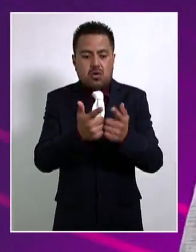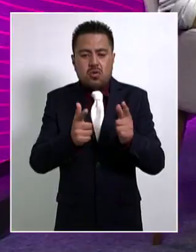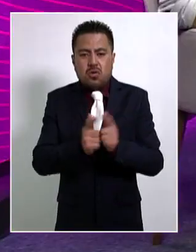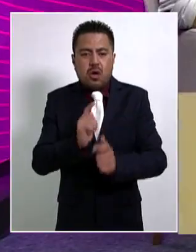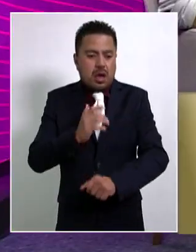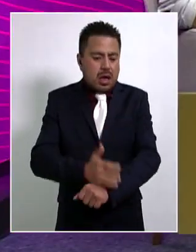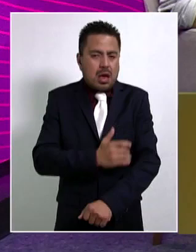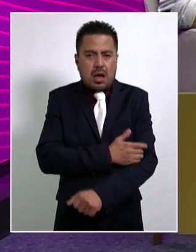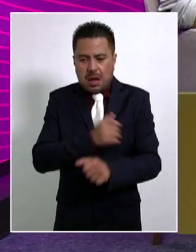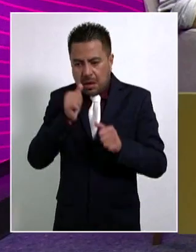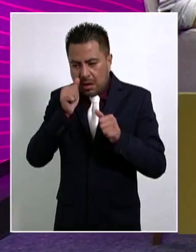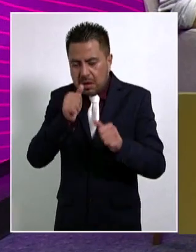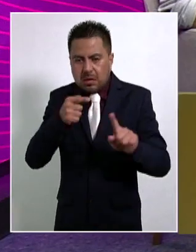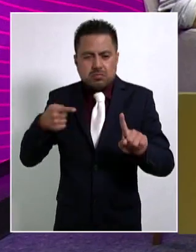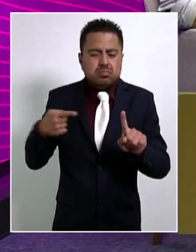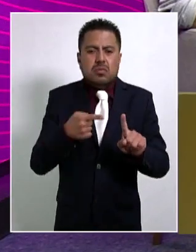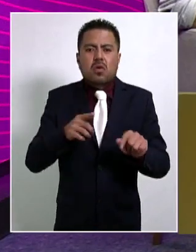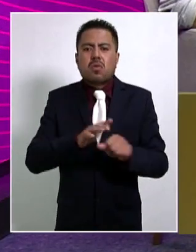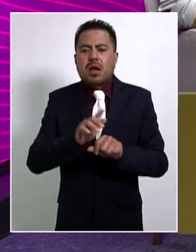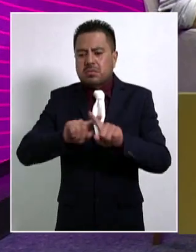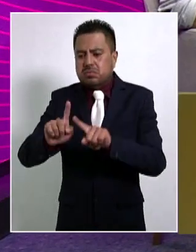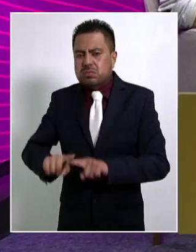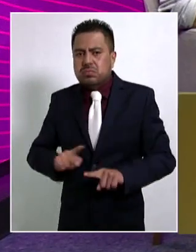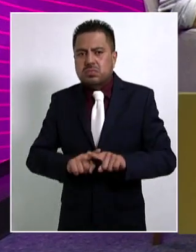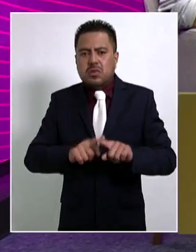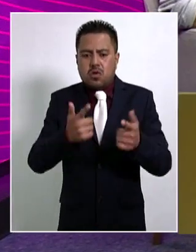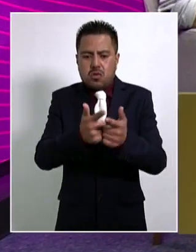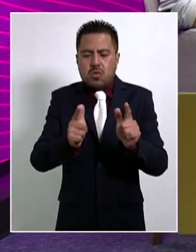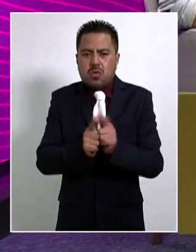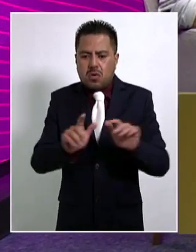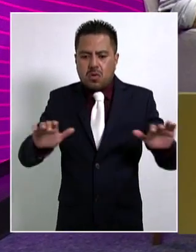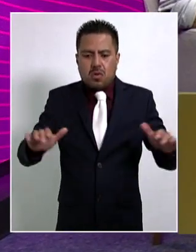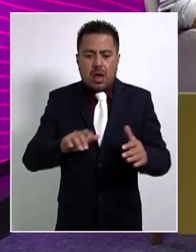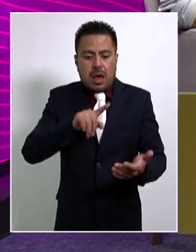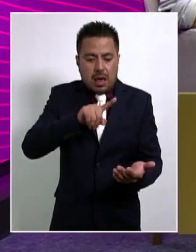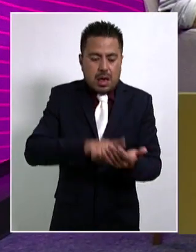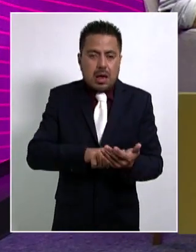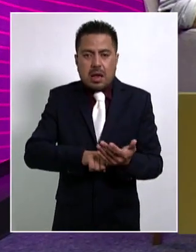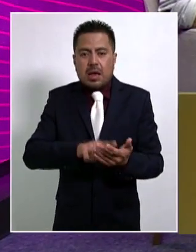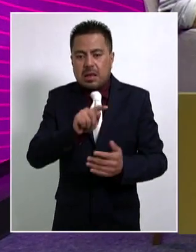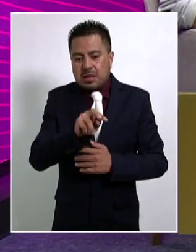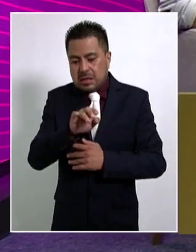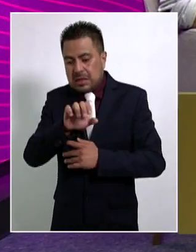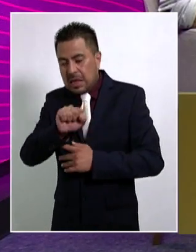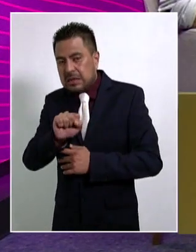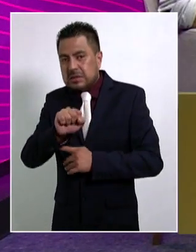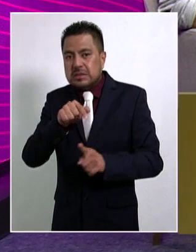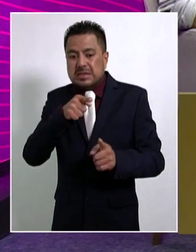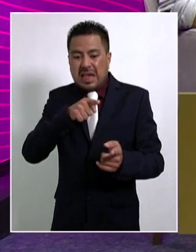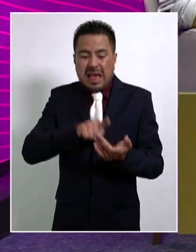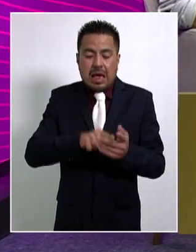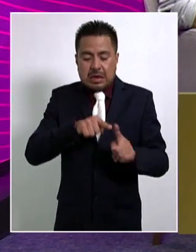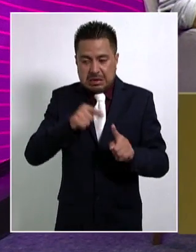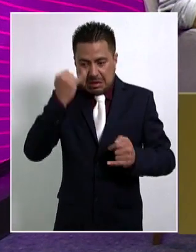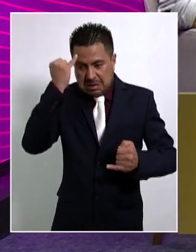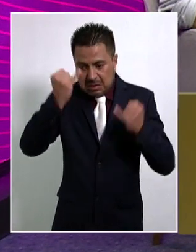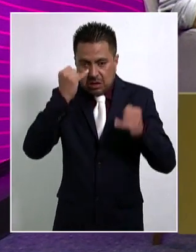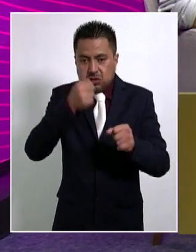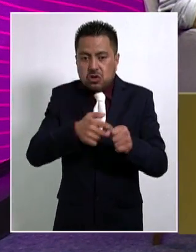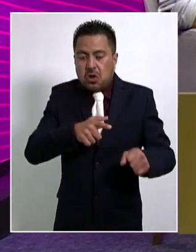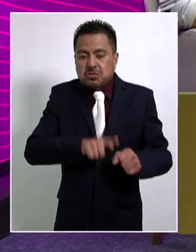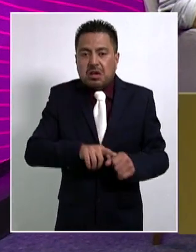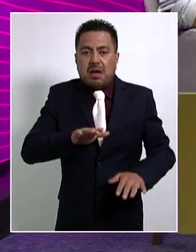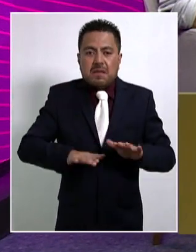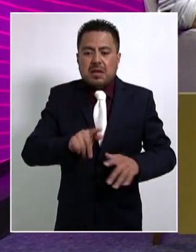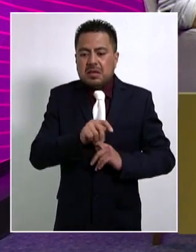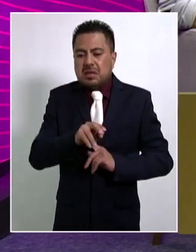acompañamiento que están enfocados a distintas poblaciones dentro de lo trans, porque de repente dentro del imaginario social,